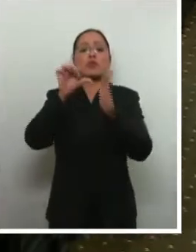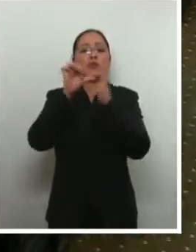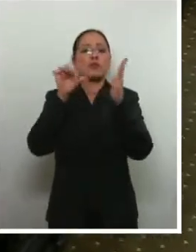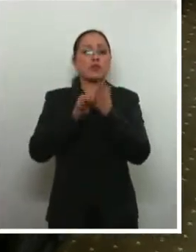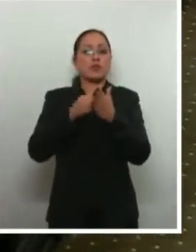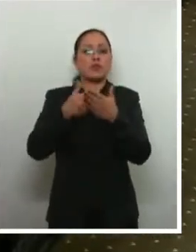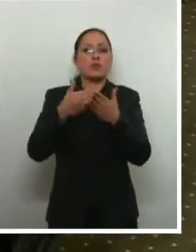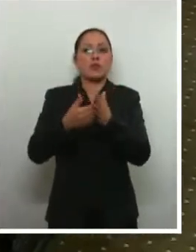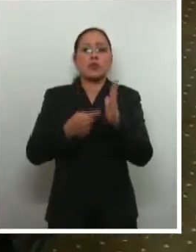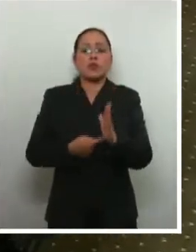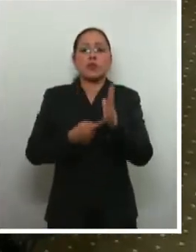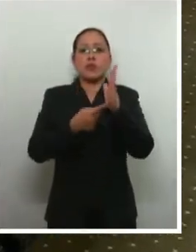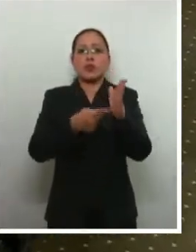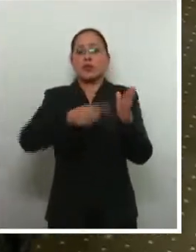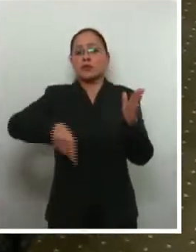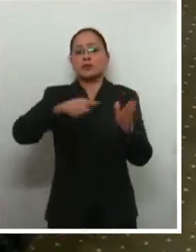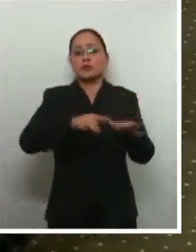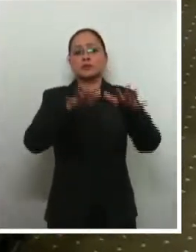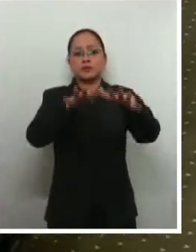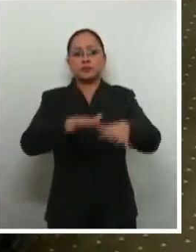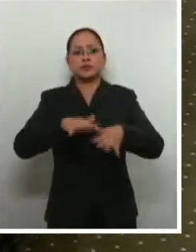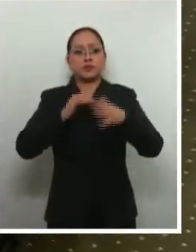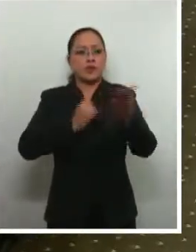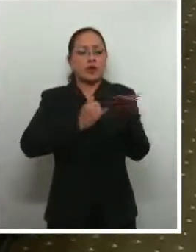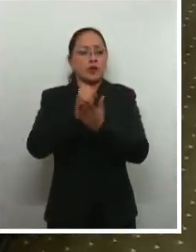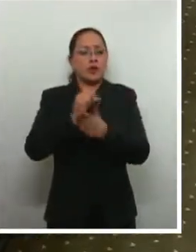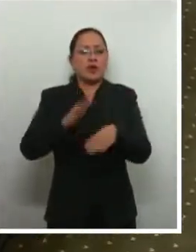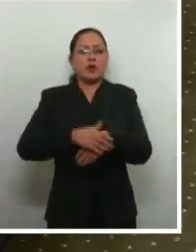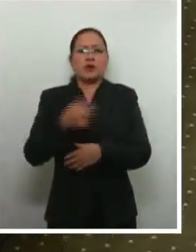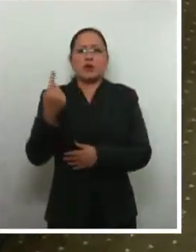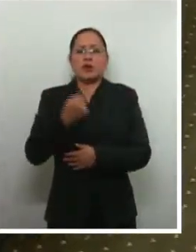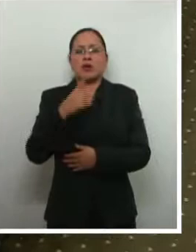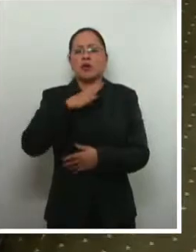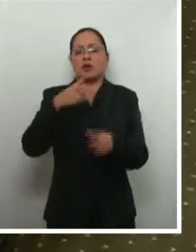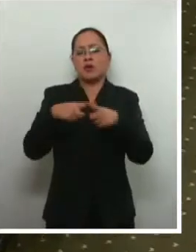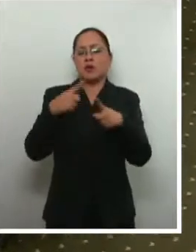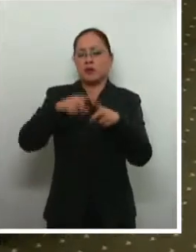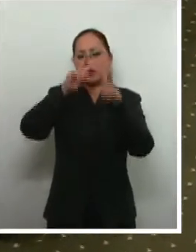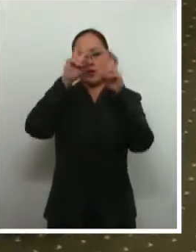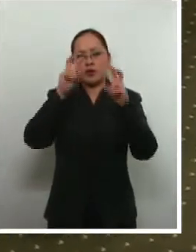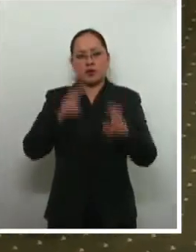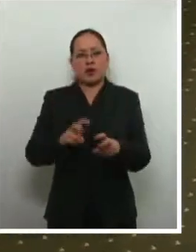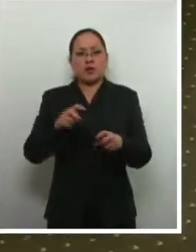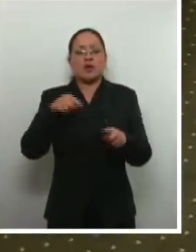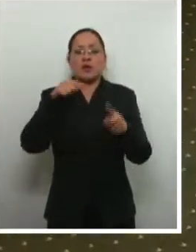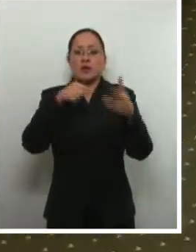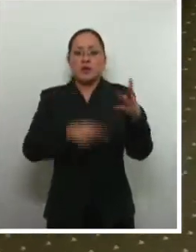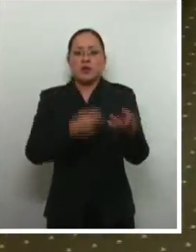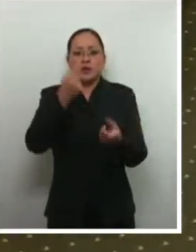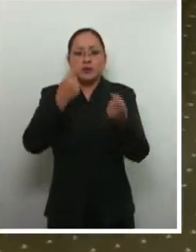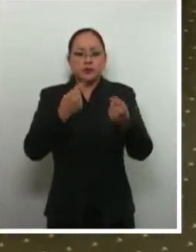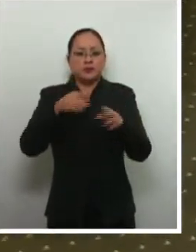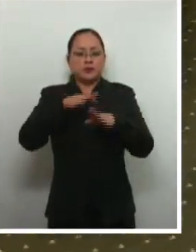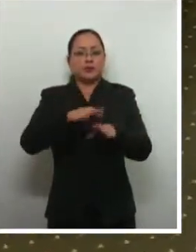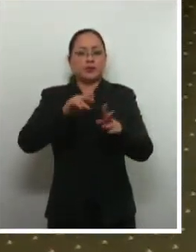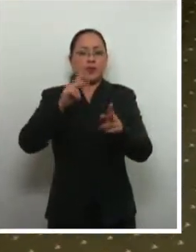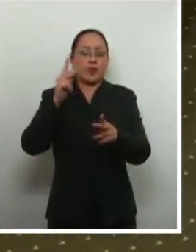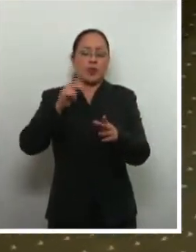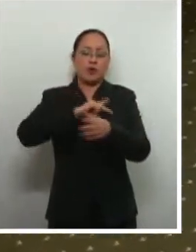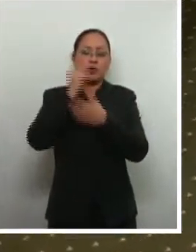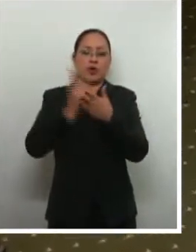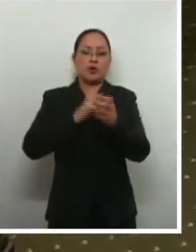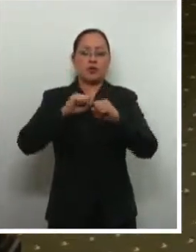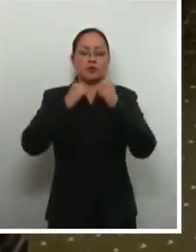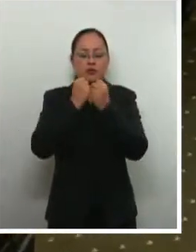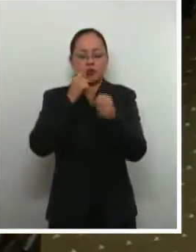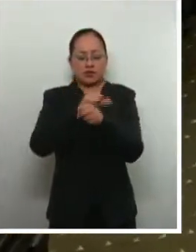artículo que está a consideración del Pleno, puesto que aborda diversos temas, entre ellos el de la política social, donde se menciona